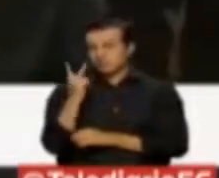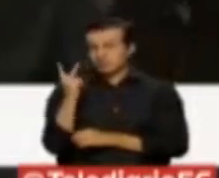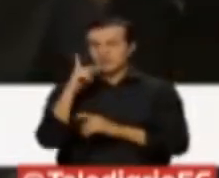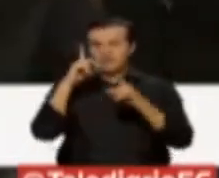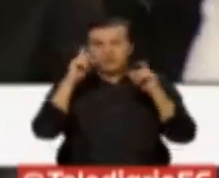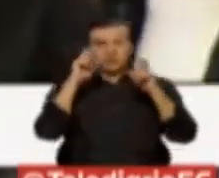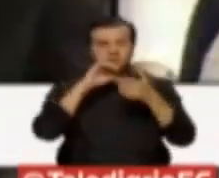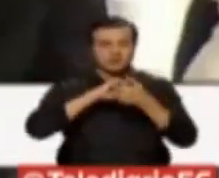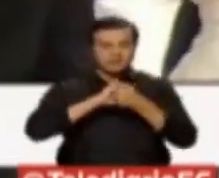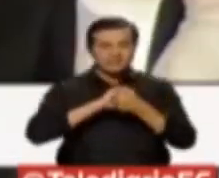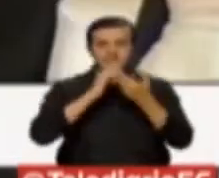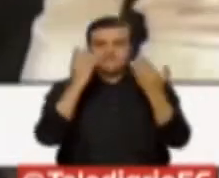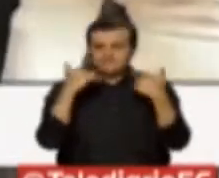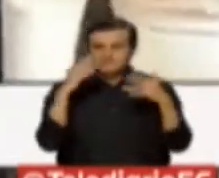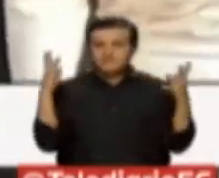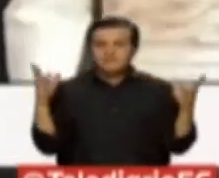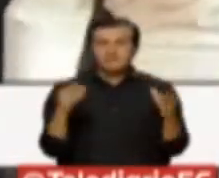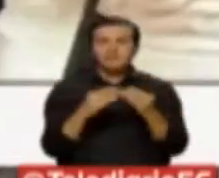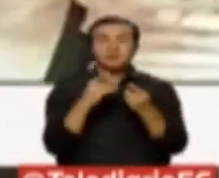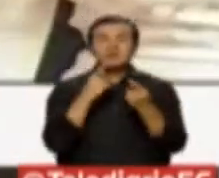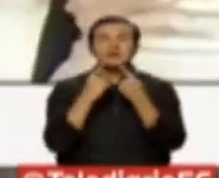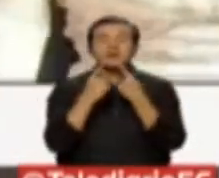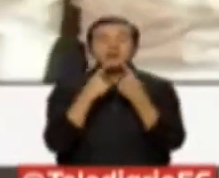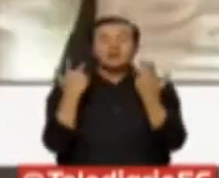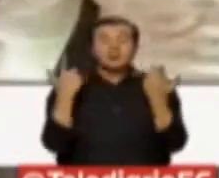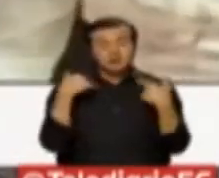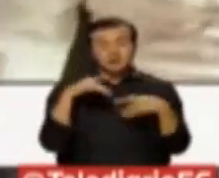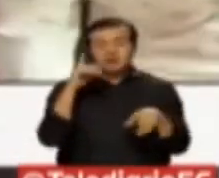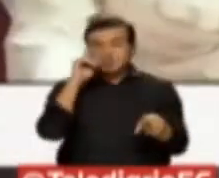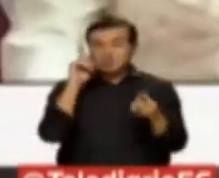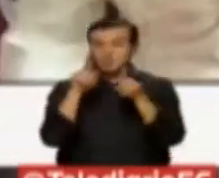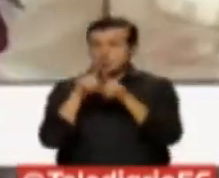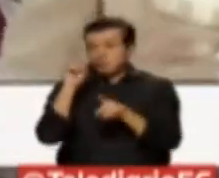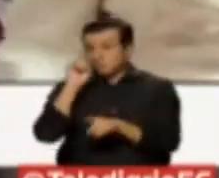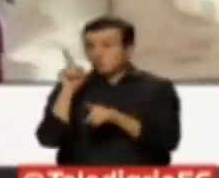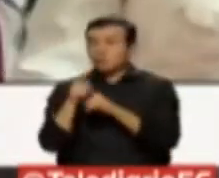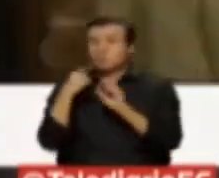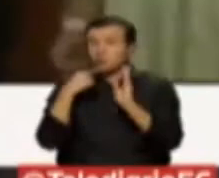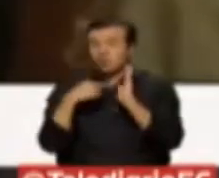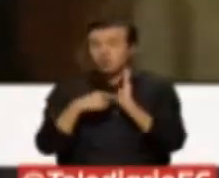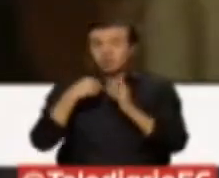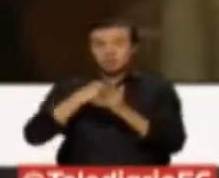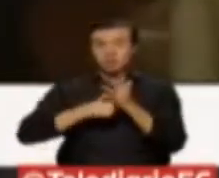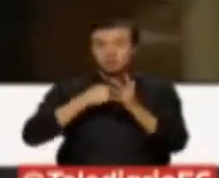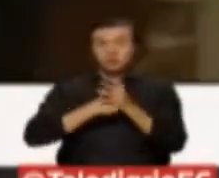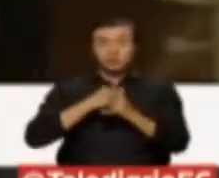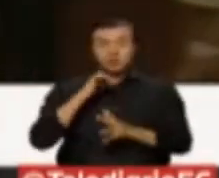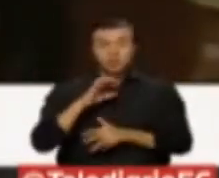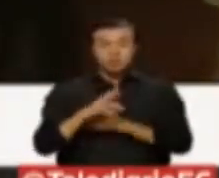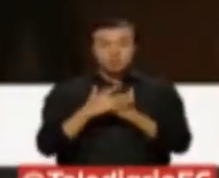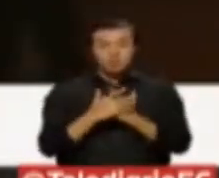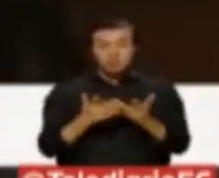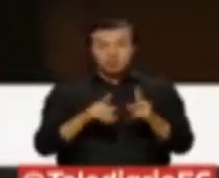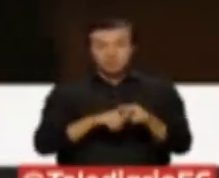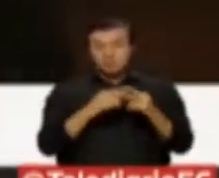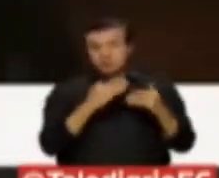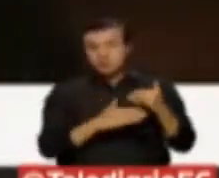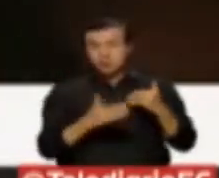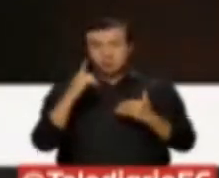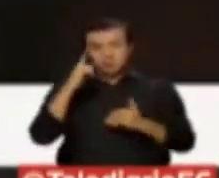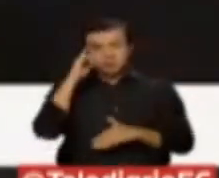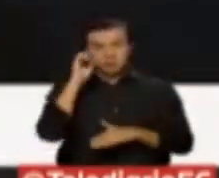foto oficial lo demás se resume en un diálogo donde se lograron acuerdos para por ejemplo continuar la lucha contra la corrupción iniciada en el gobierno